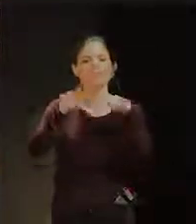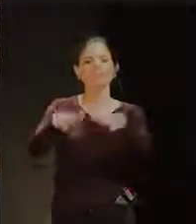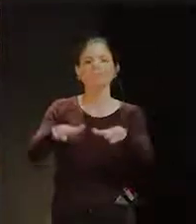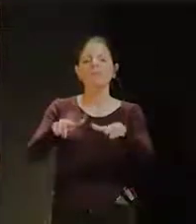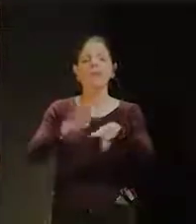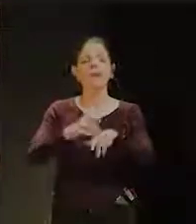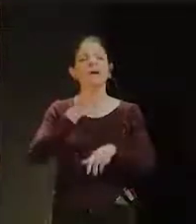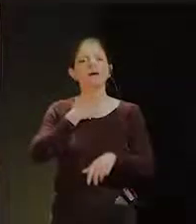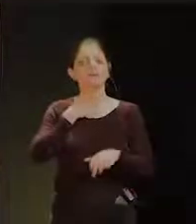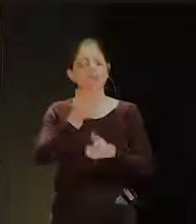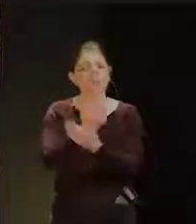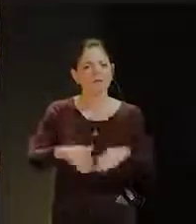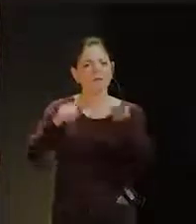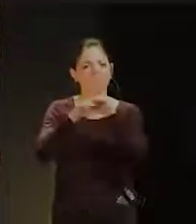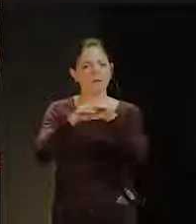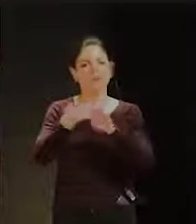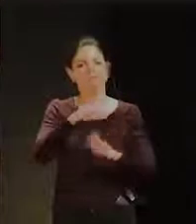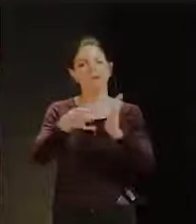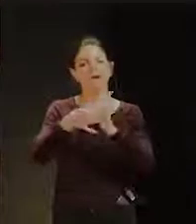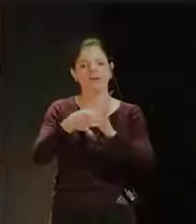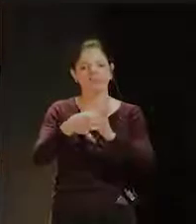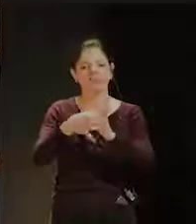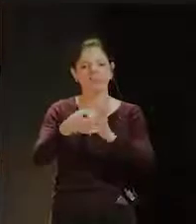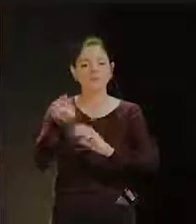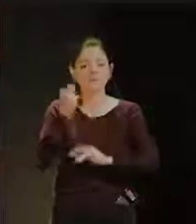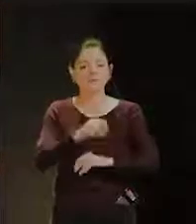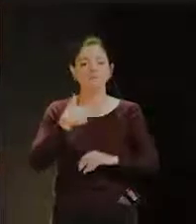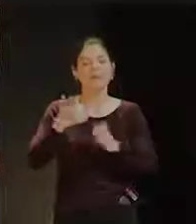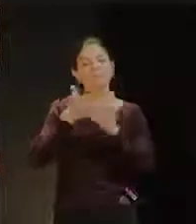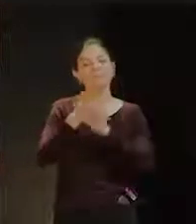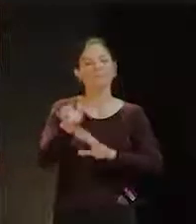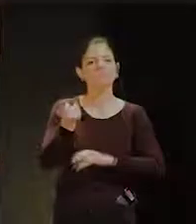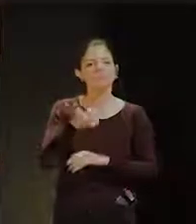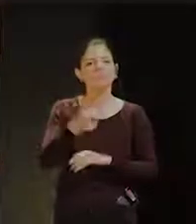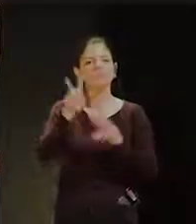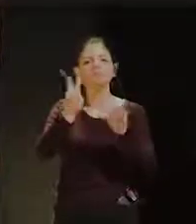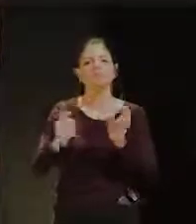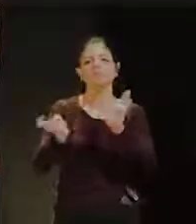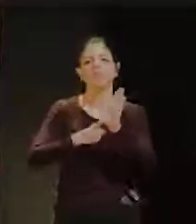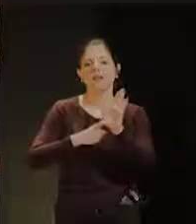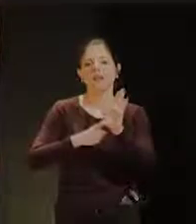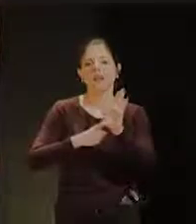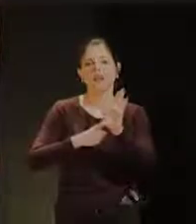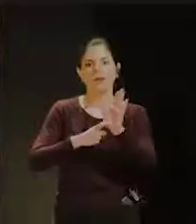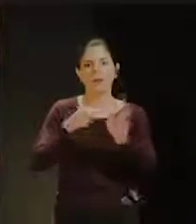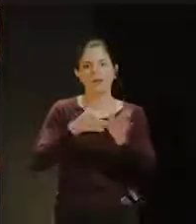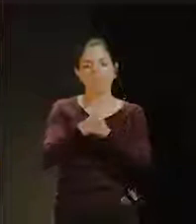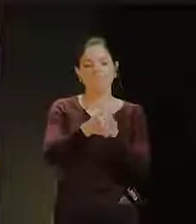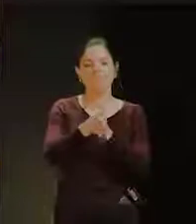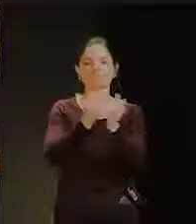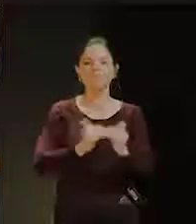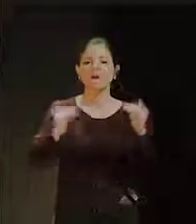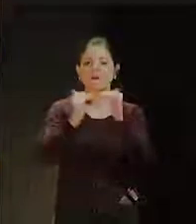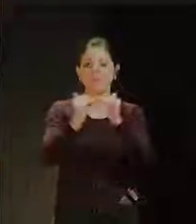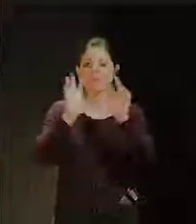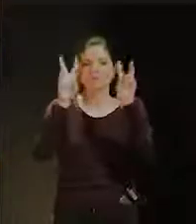para garantizar la igualdad y la calidad. Y también voy a hablar un poco sobre la ley que fomenta la